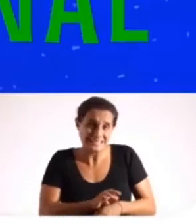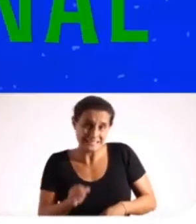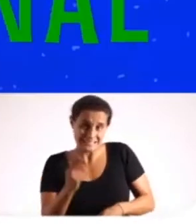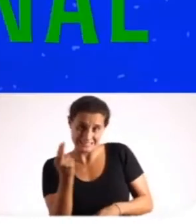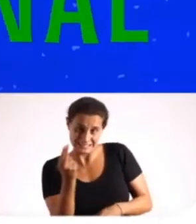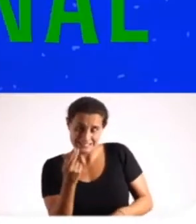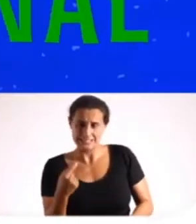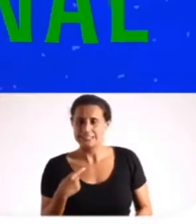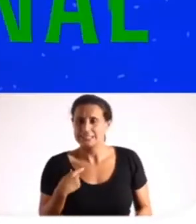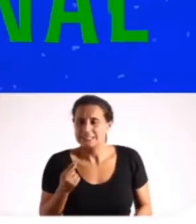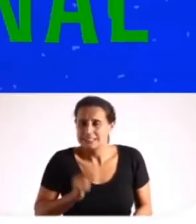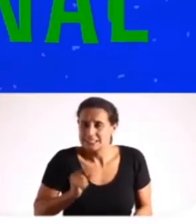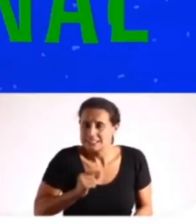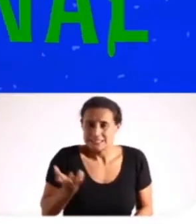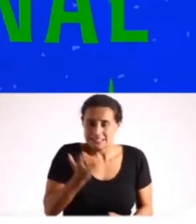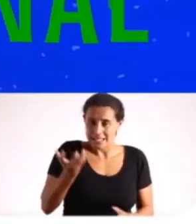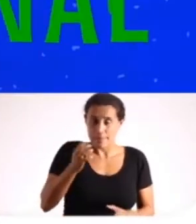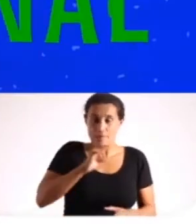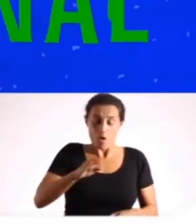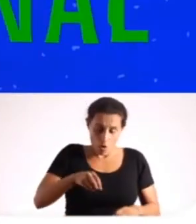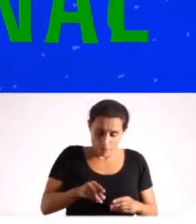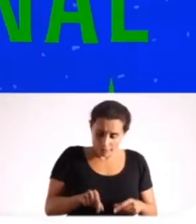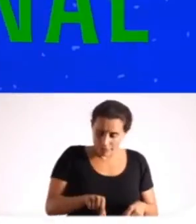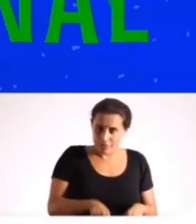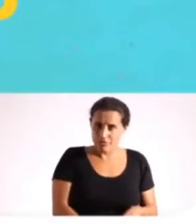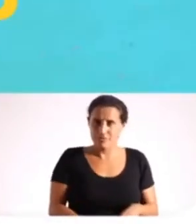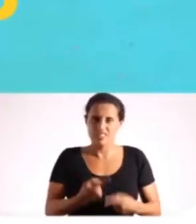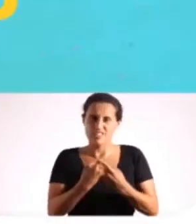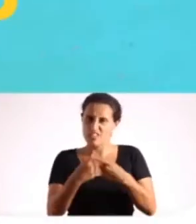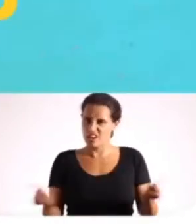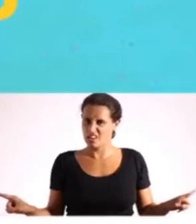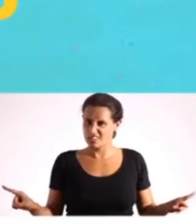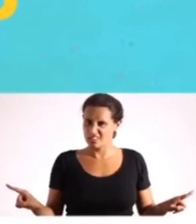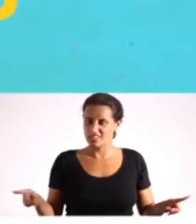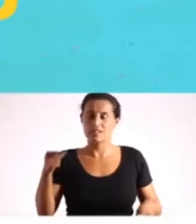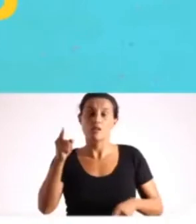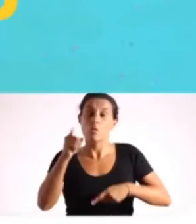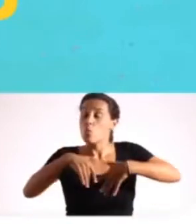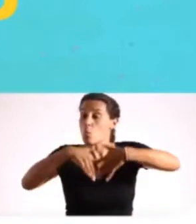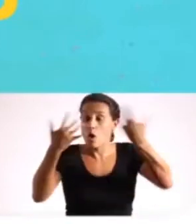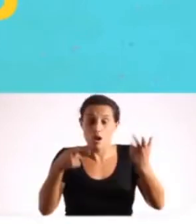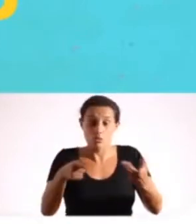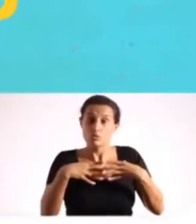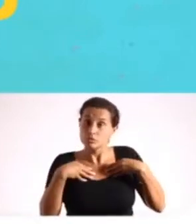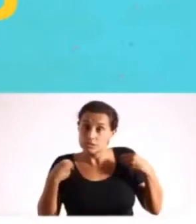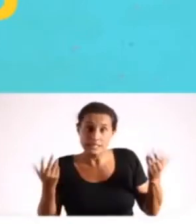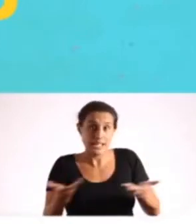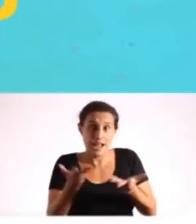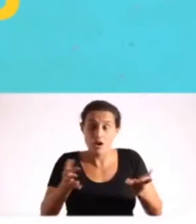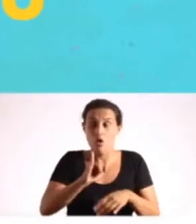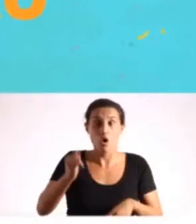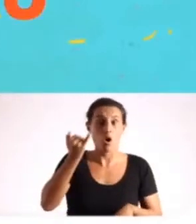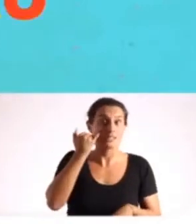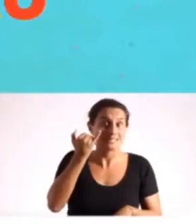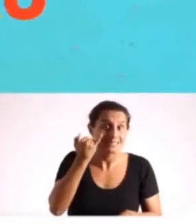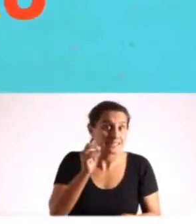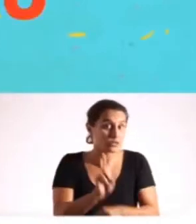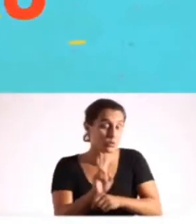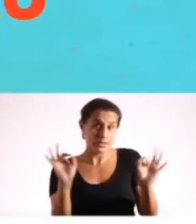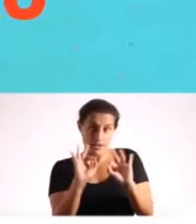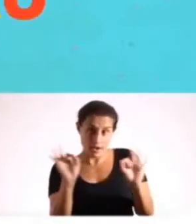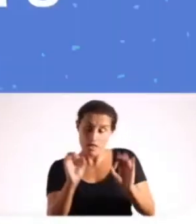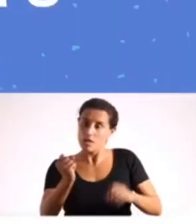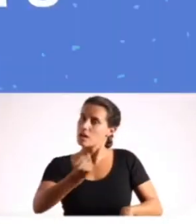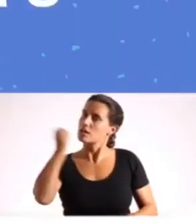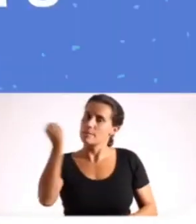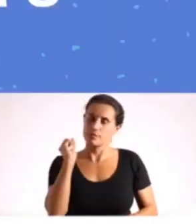chicas pueden tener flujo vaginal distinto al regular. Si tienes algunos de estos síntomas o si has tenido sexo sin protección, es